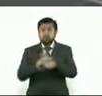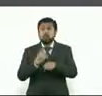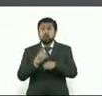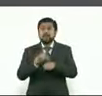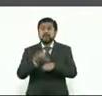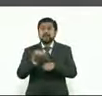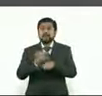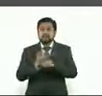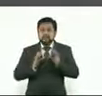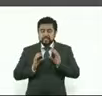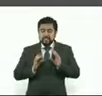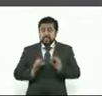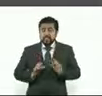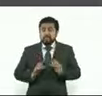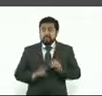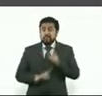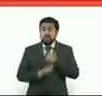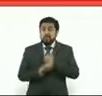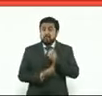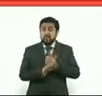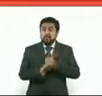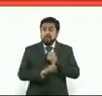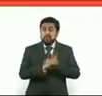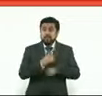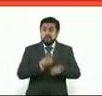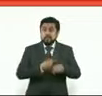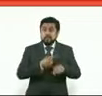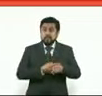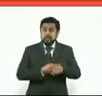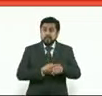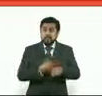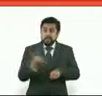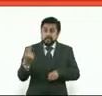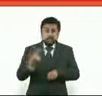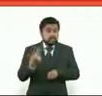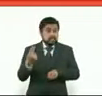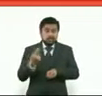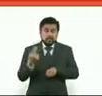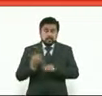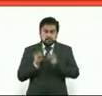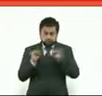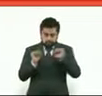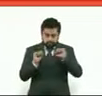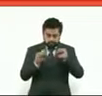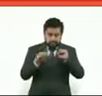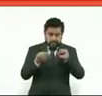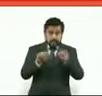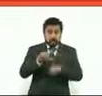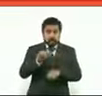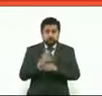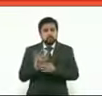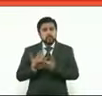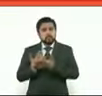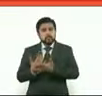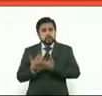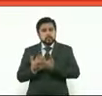fractura y si no tienes una buena recuperación y pues, lógicamente no vas a tener el rendimiento para otro